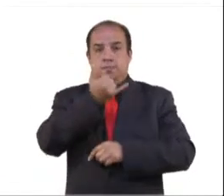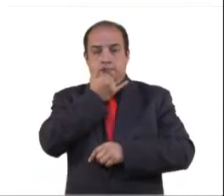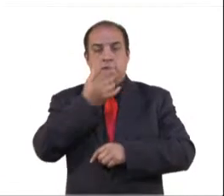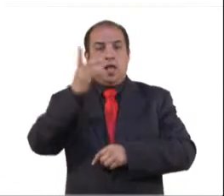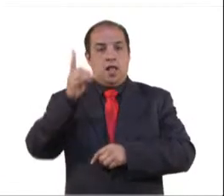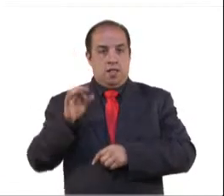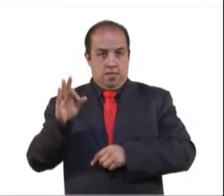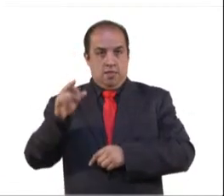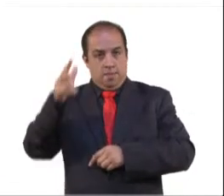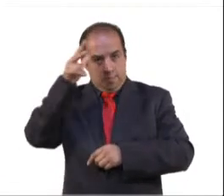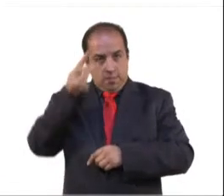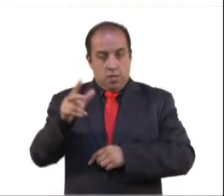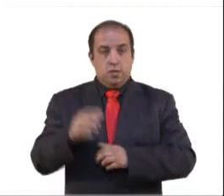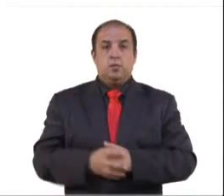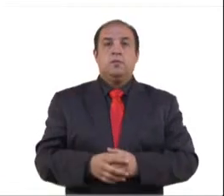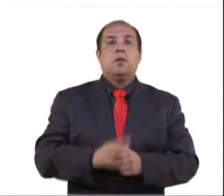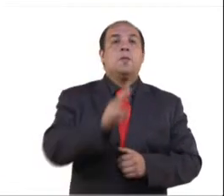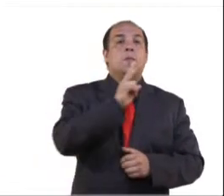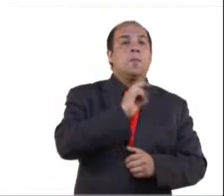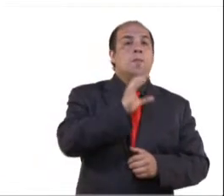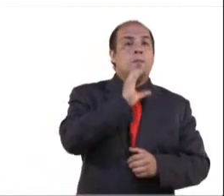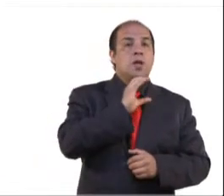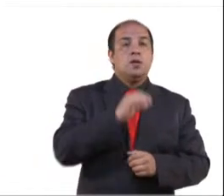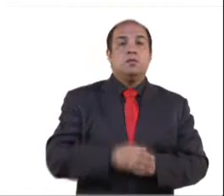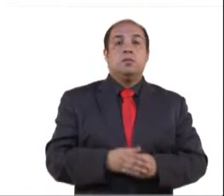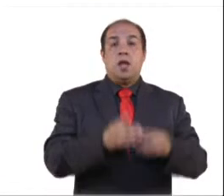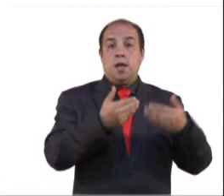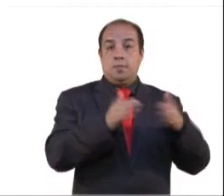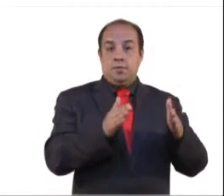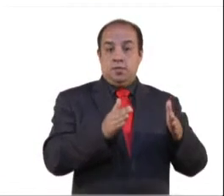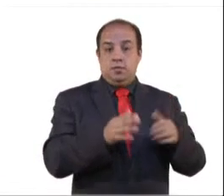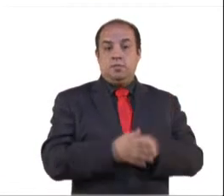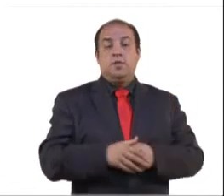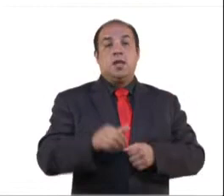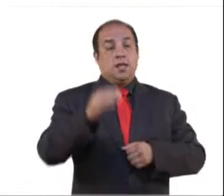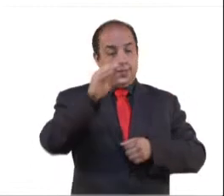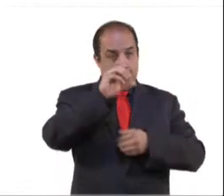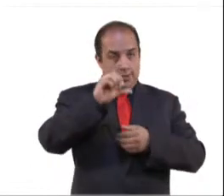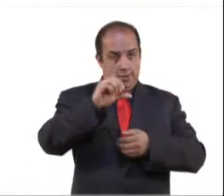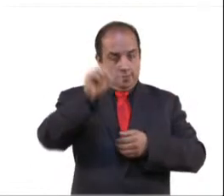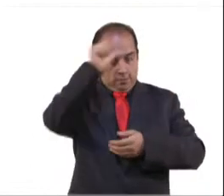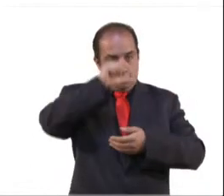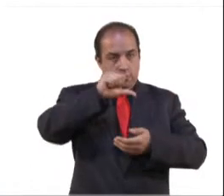perdón. En Venustiano Carranza vamos a estar en el Centro Cultural